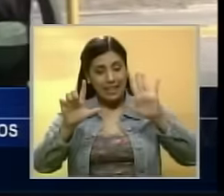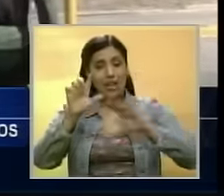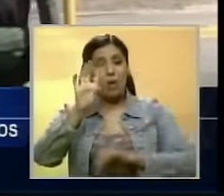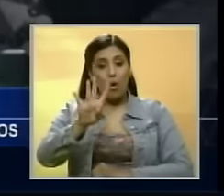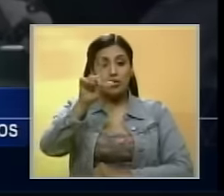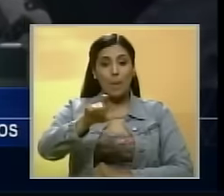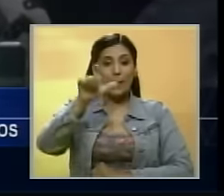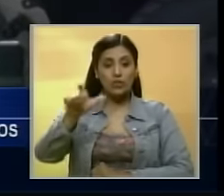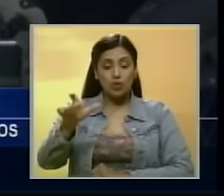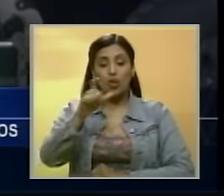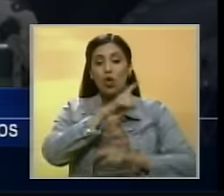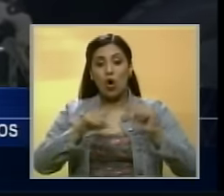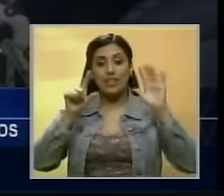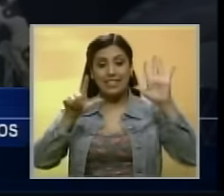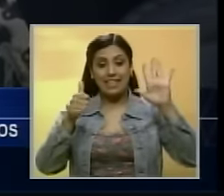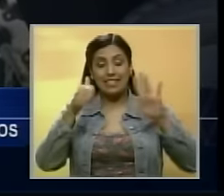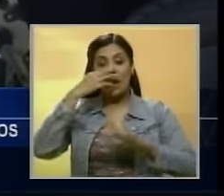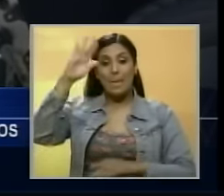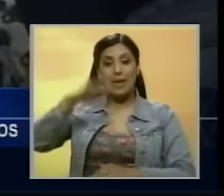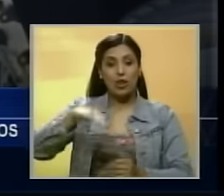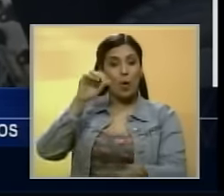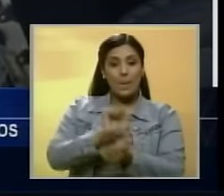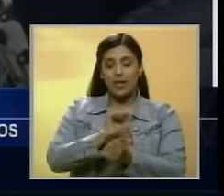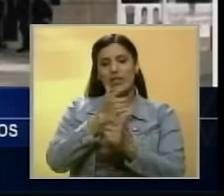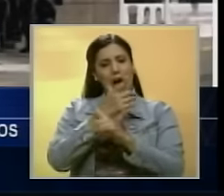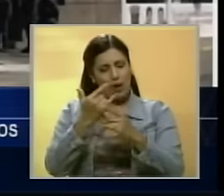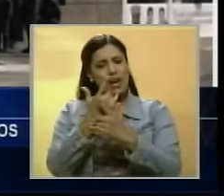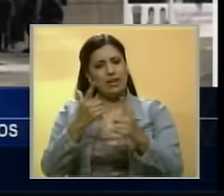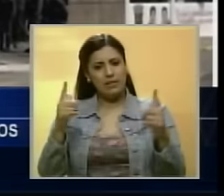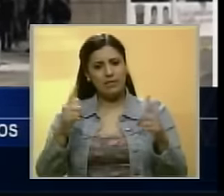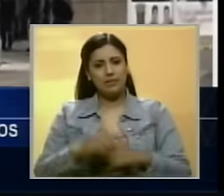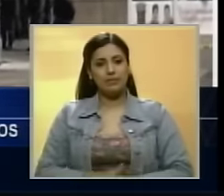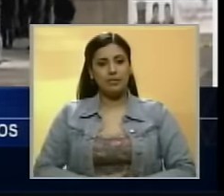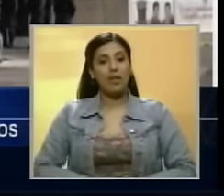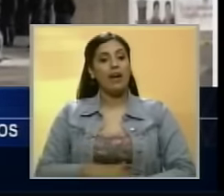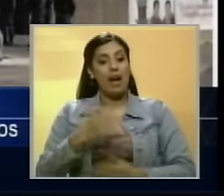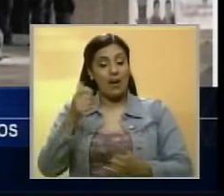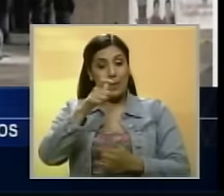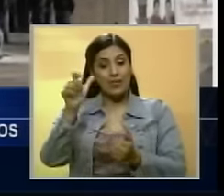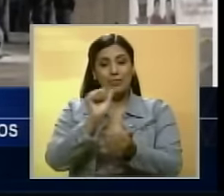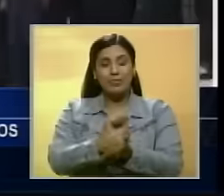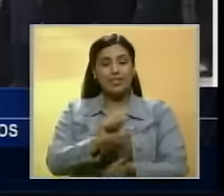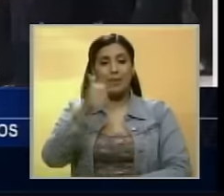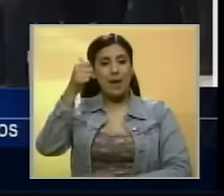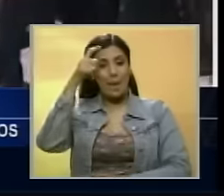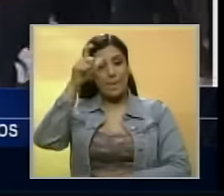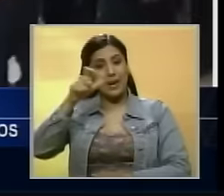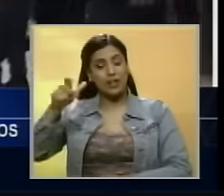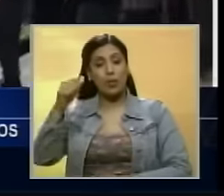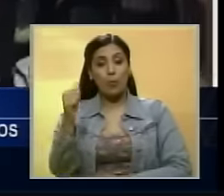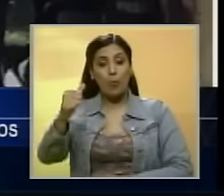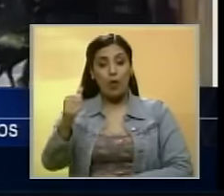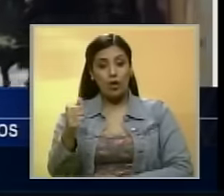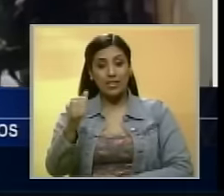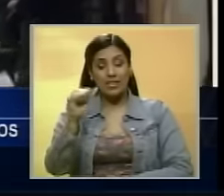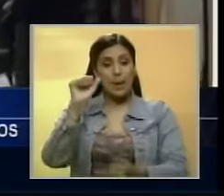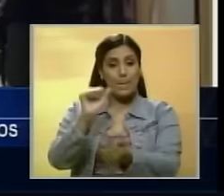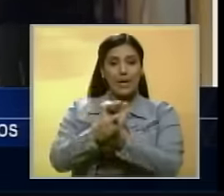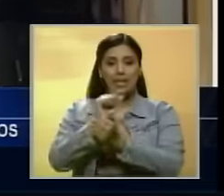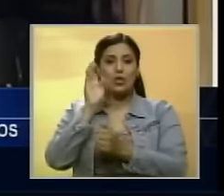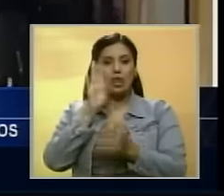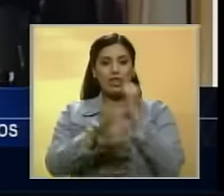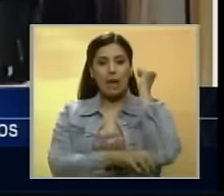personas y 76 menores de edad que ya fueron liberados entre los detenidos se encuentran funcionarios policiales capturados